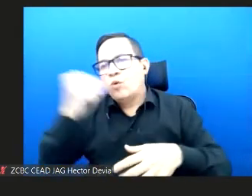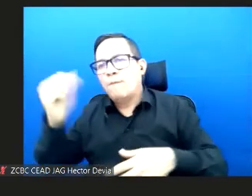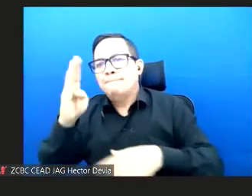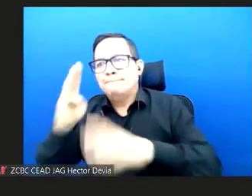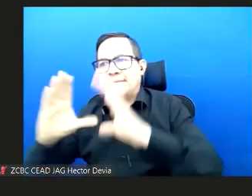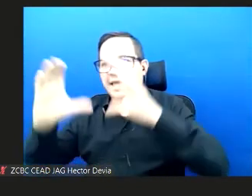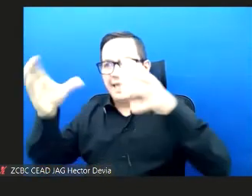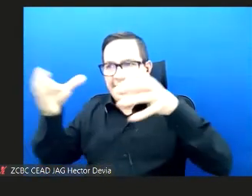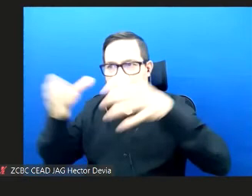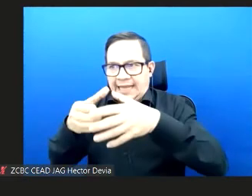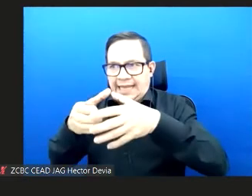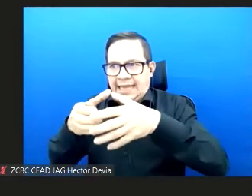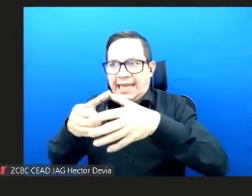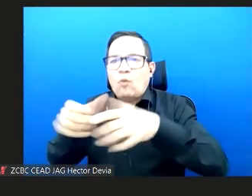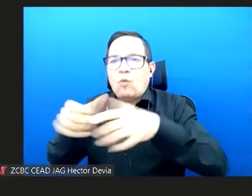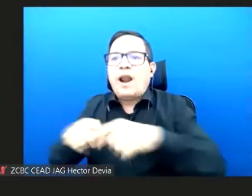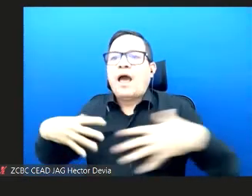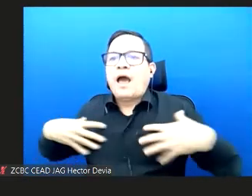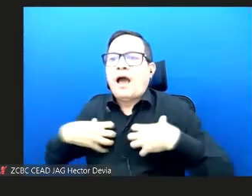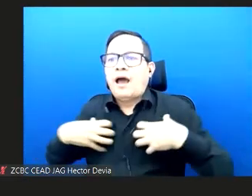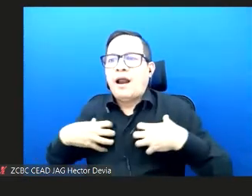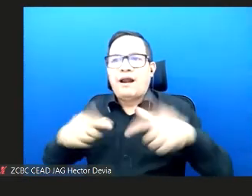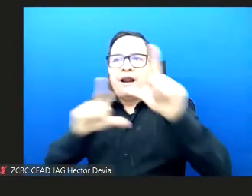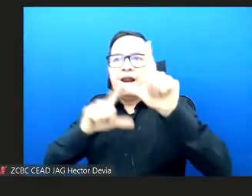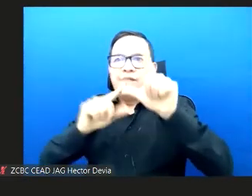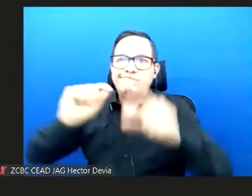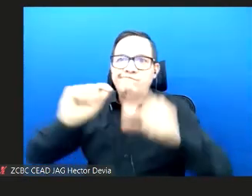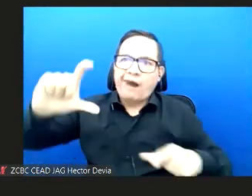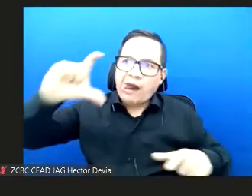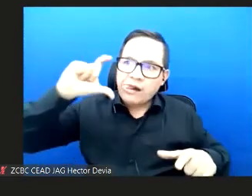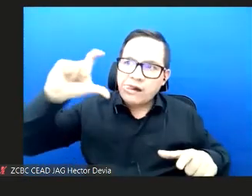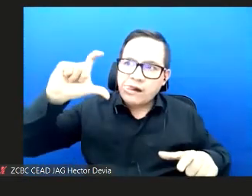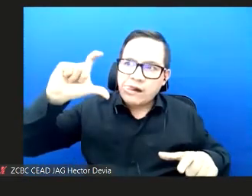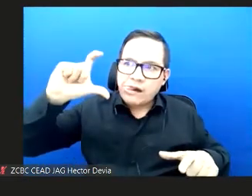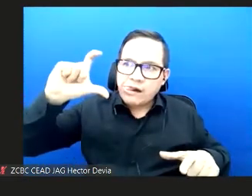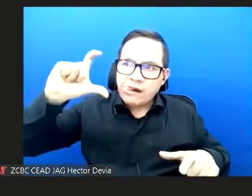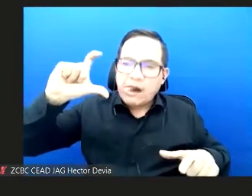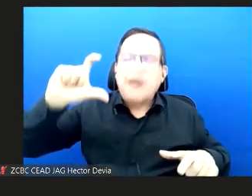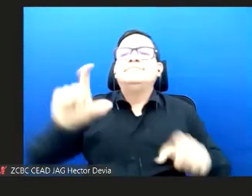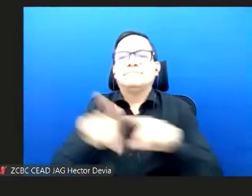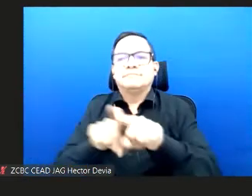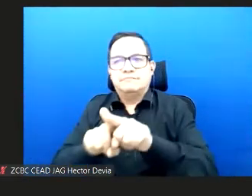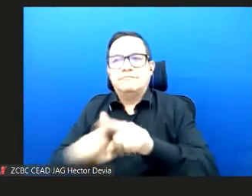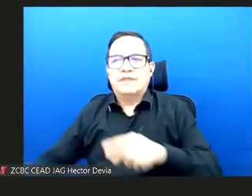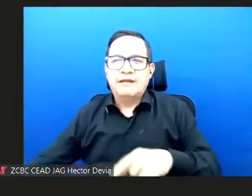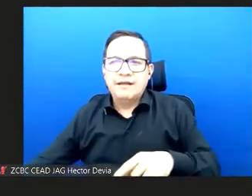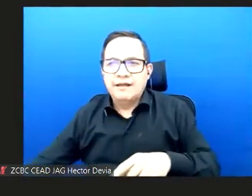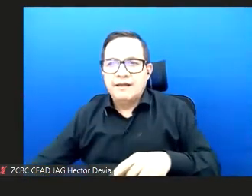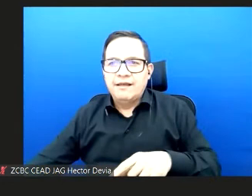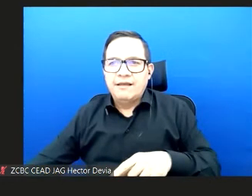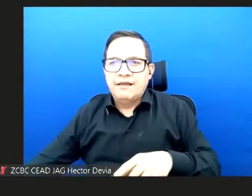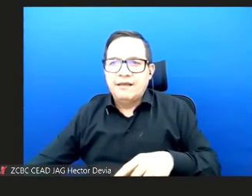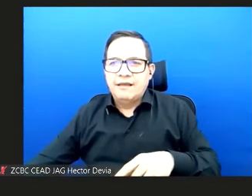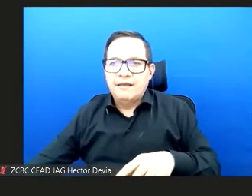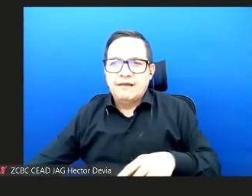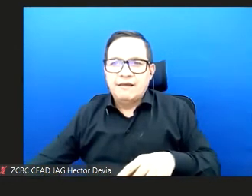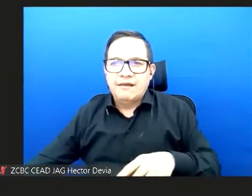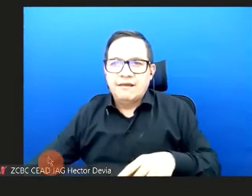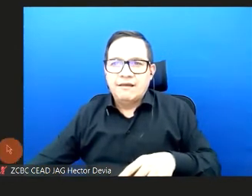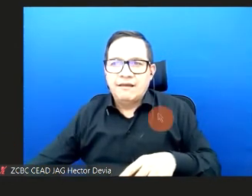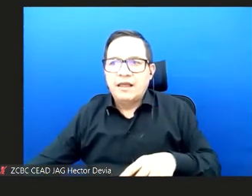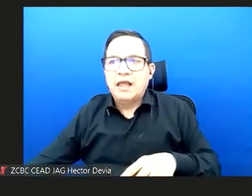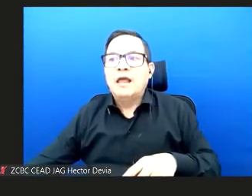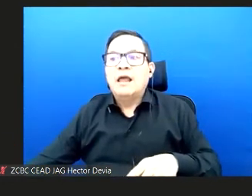esas normalmente pues van en mayúscula. Eh, Esta es una forma de representación. Hay otra forma de representación